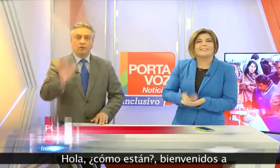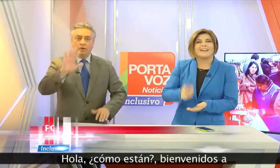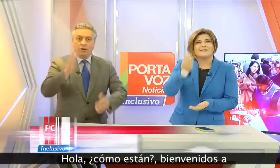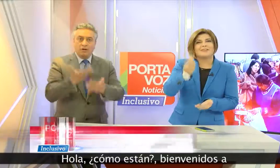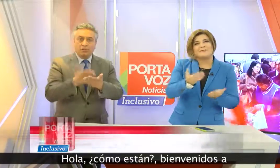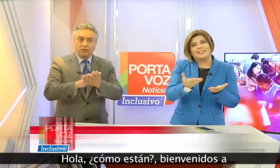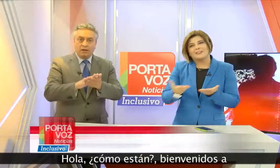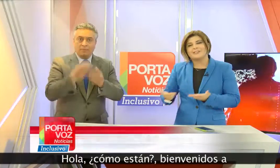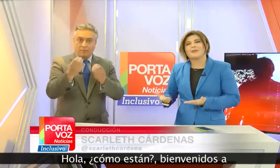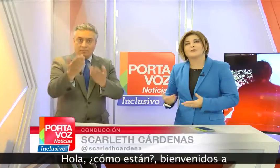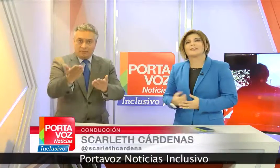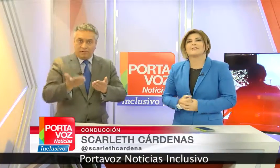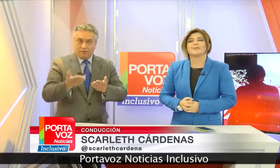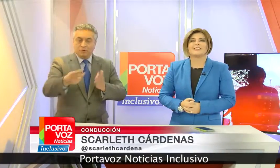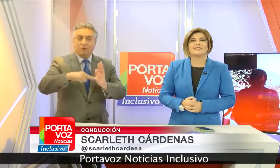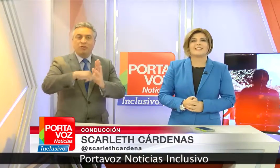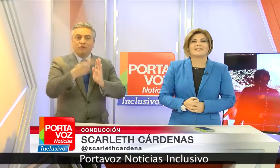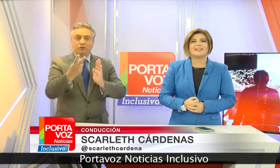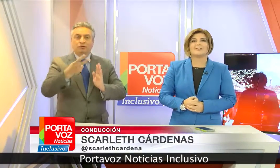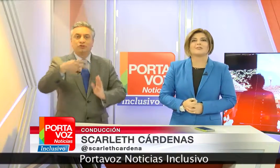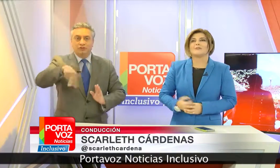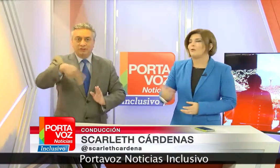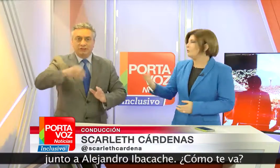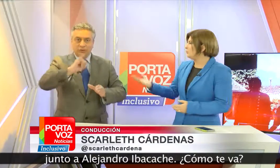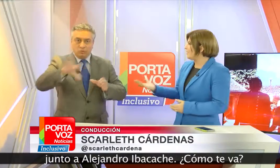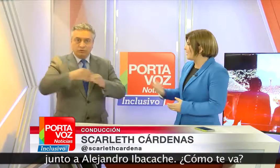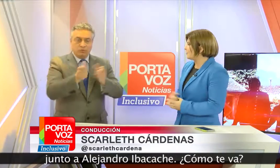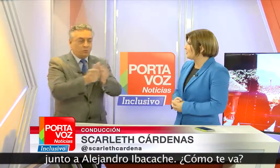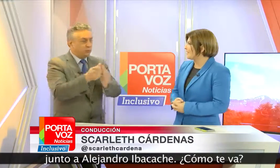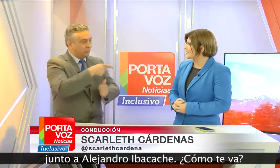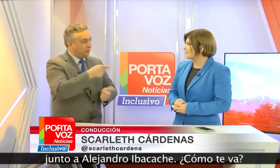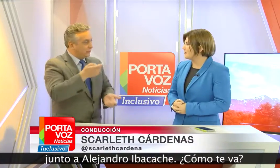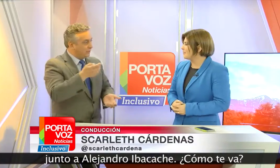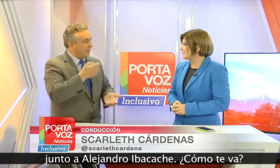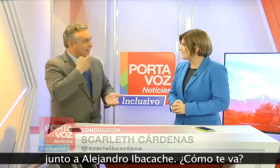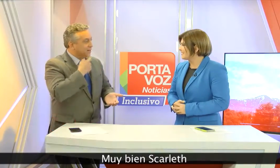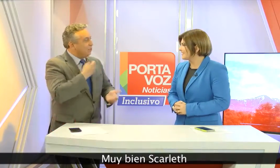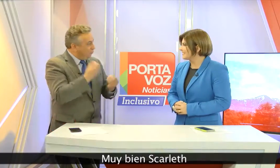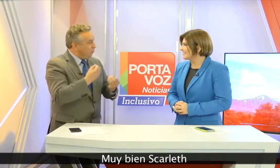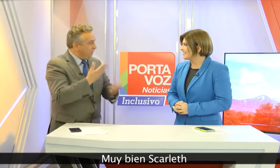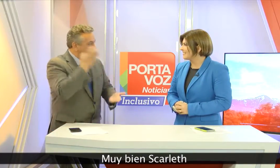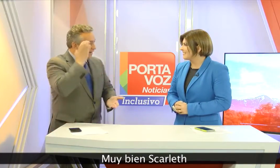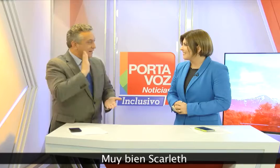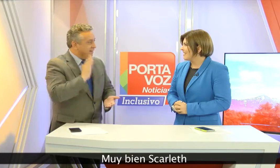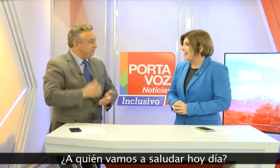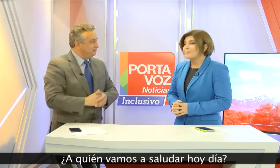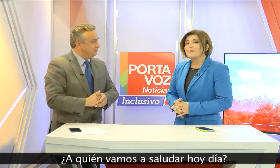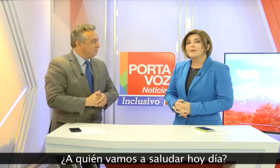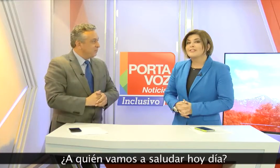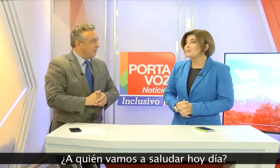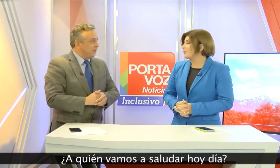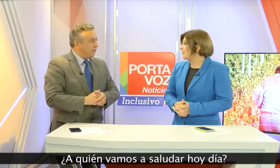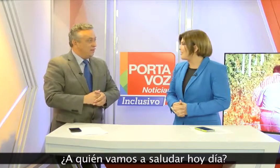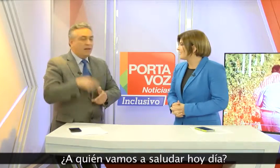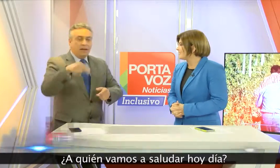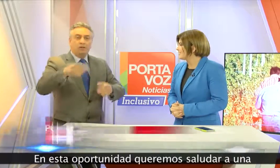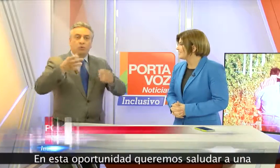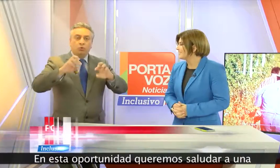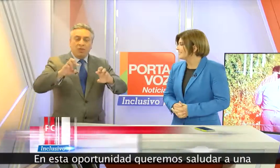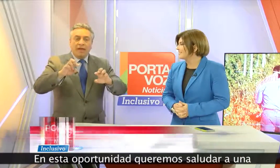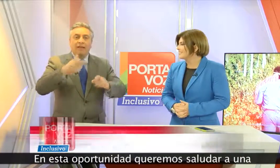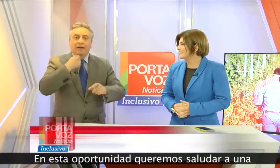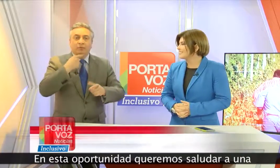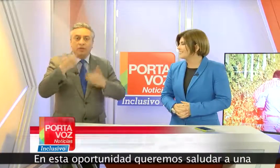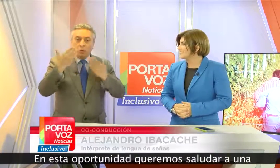Hola, ¿cómo están? Bienvenidos a Portavoz Noticias Inclusivo junto a Alejandro Ibacache. ¿Cómo te va? Muy bien, Scarlett. ¿A quién vamos a saludar hoy día? En